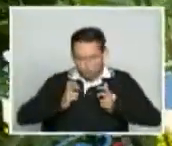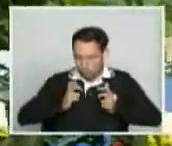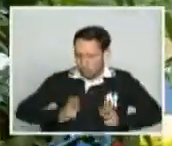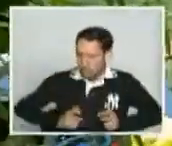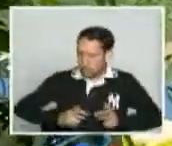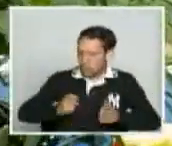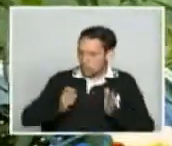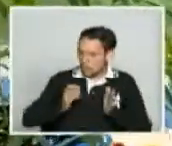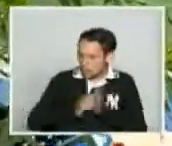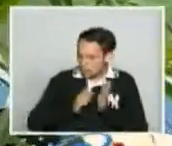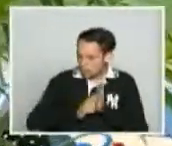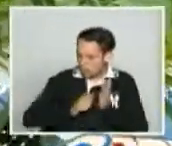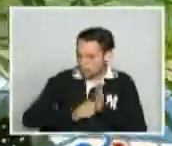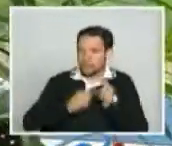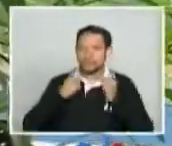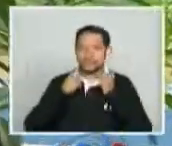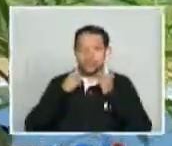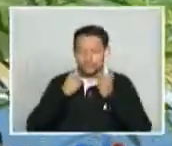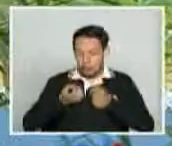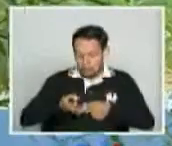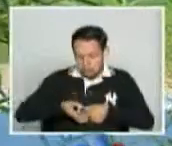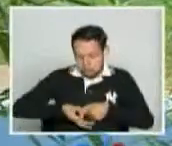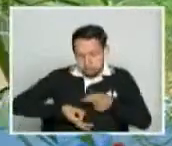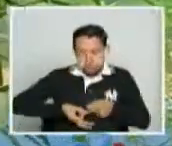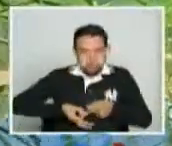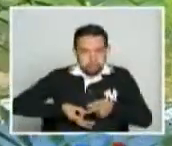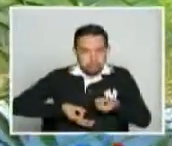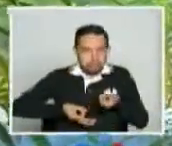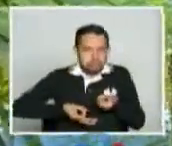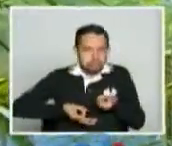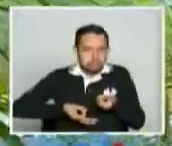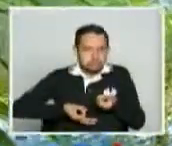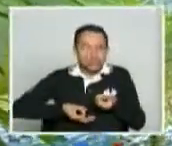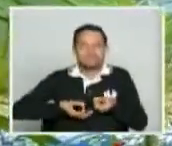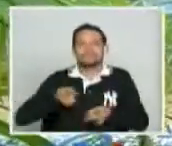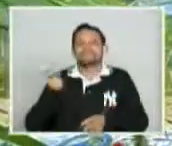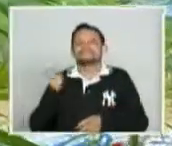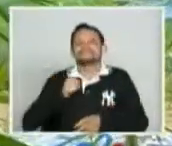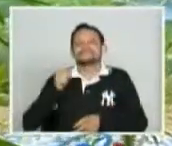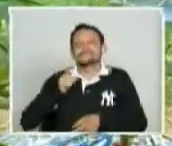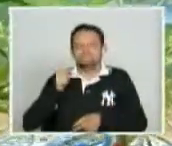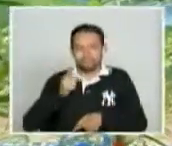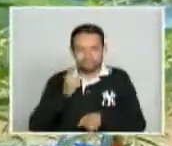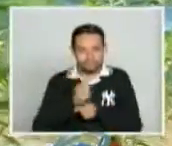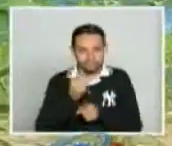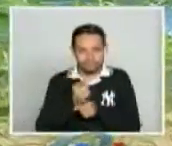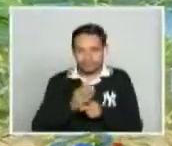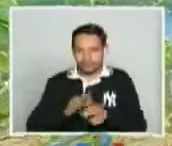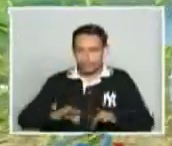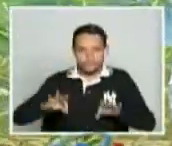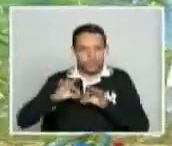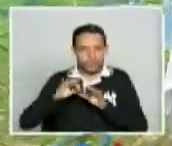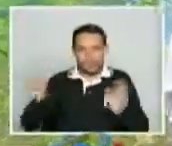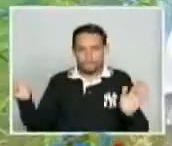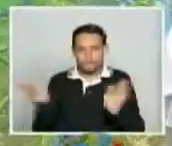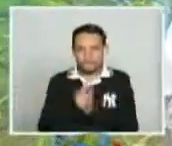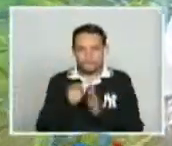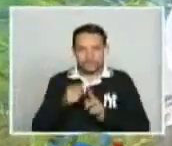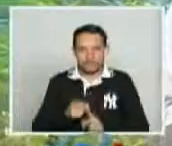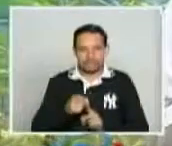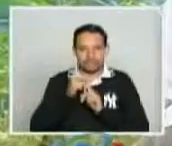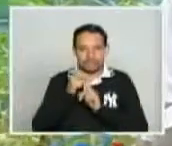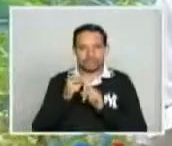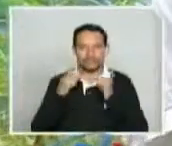humano? Sí, la tiroides realmente es algo fundamental y hay que estudiarla muy bien y estamos llenos de patología